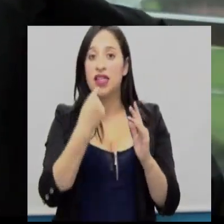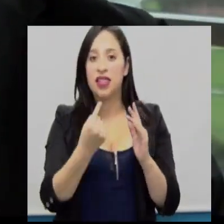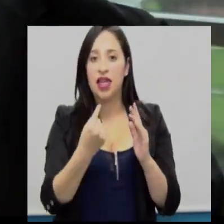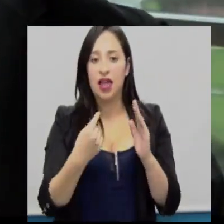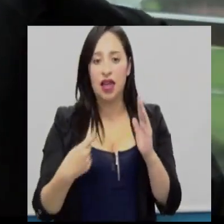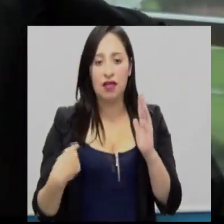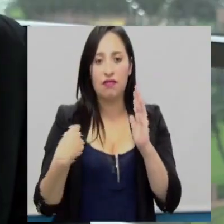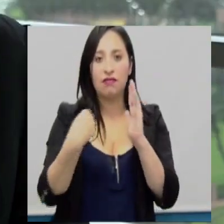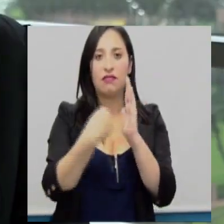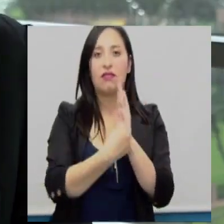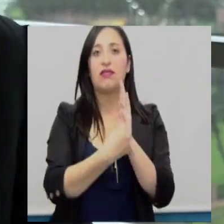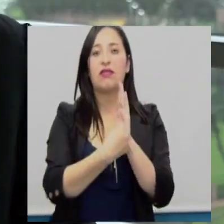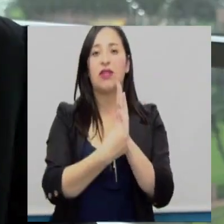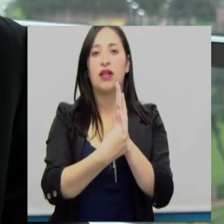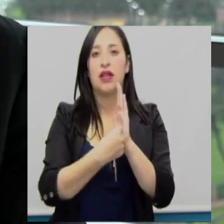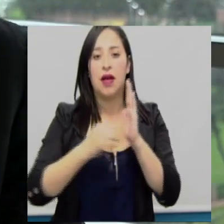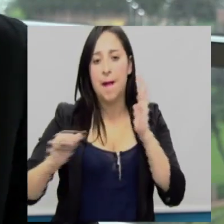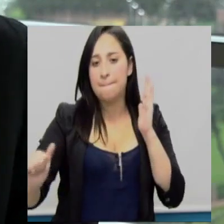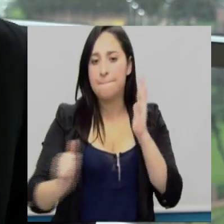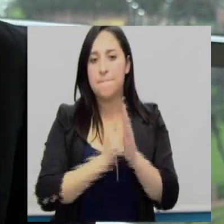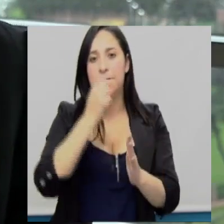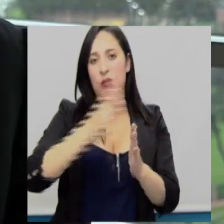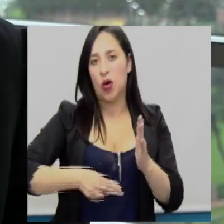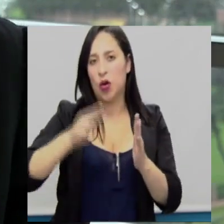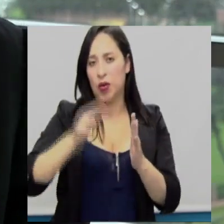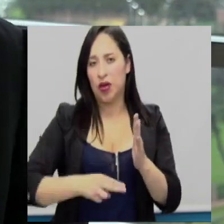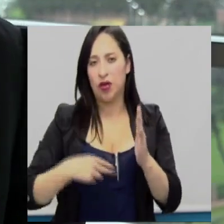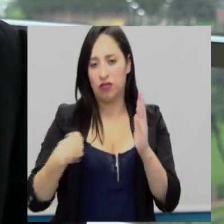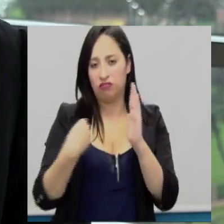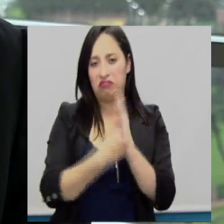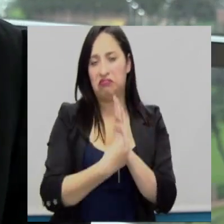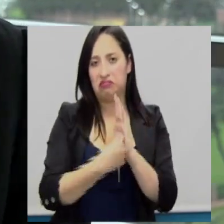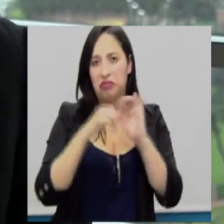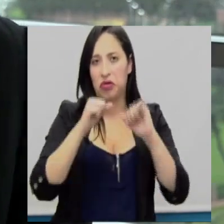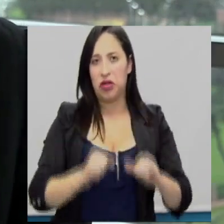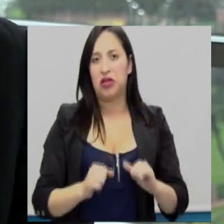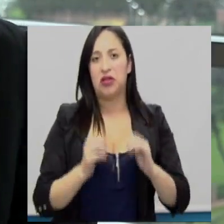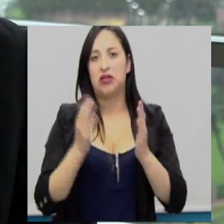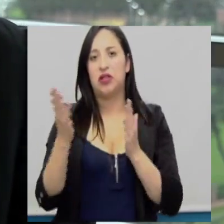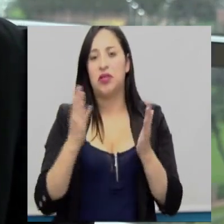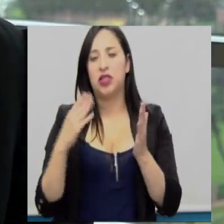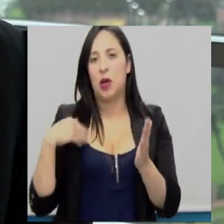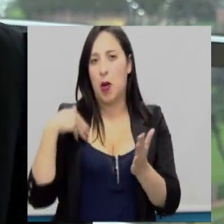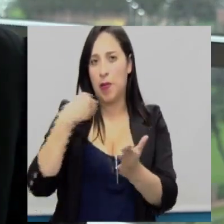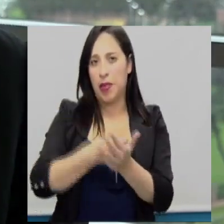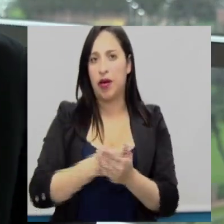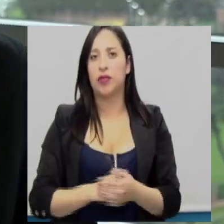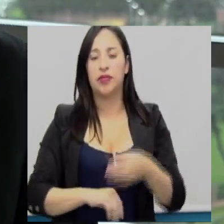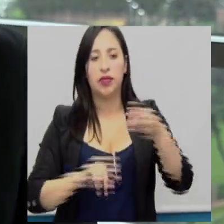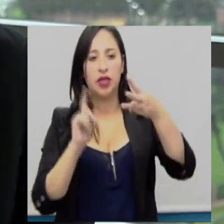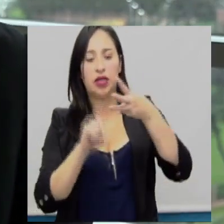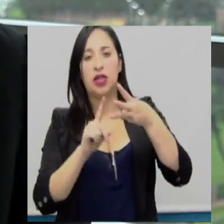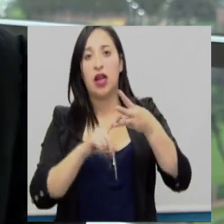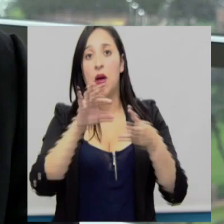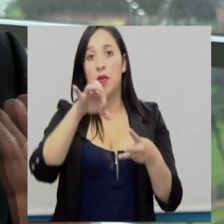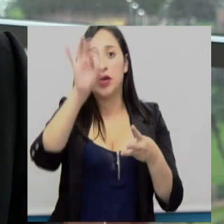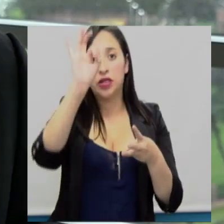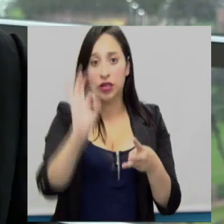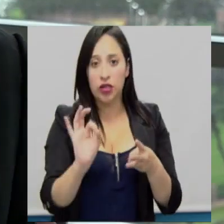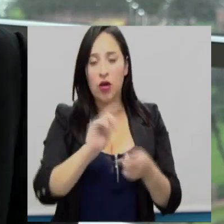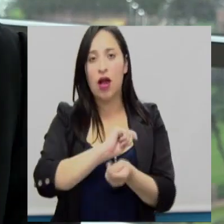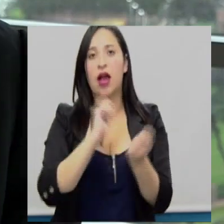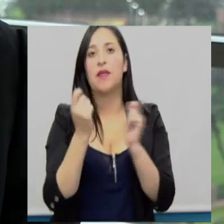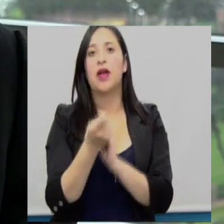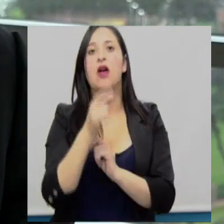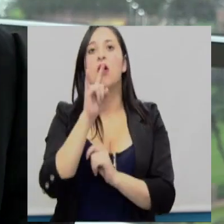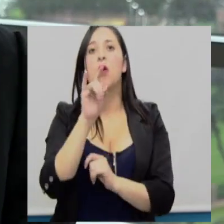cláusula de no prepago. Findeter, digamos, elimina esa prohibición. Entonces se permitía el prepago. Y tercero, se baja la tasa. Se cambia de